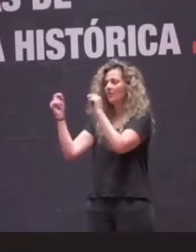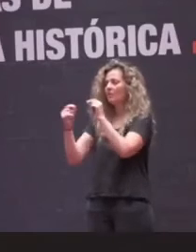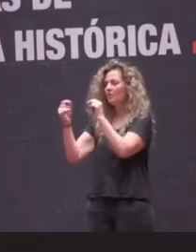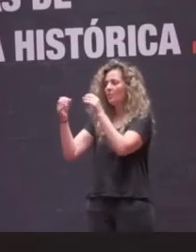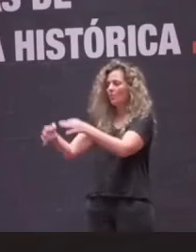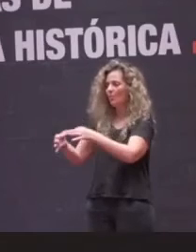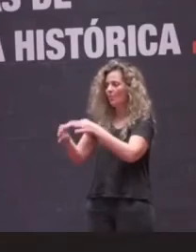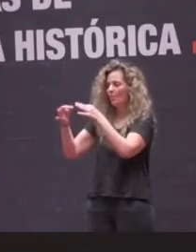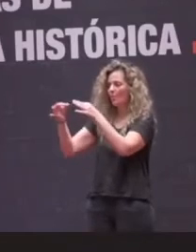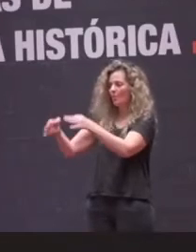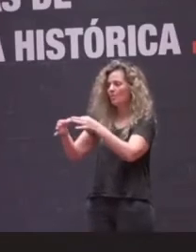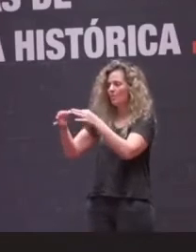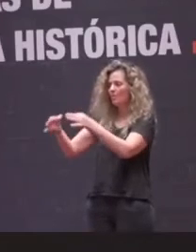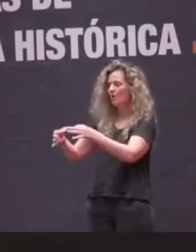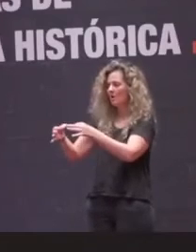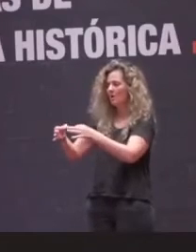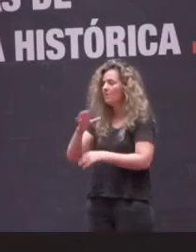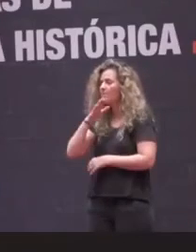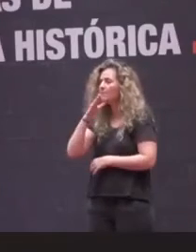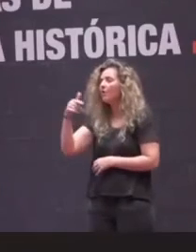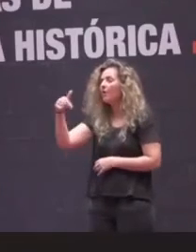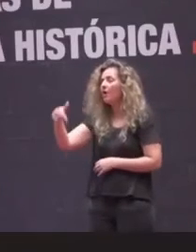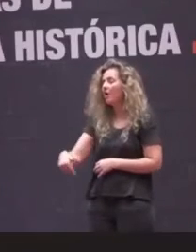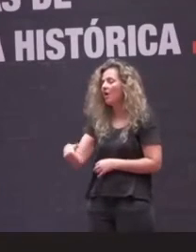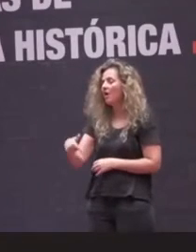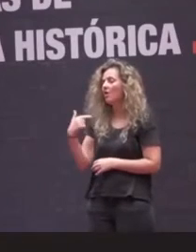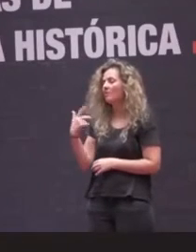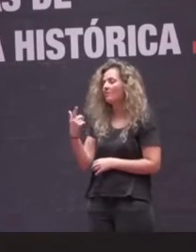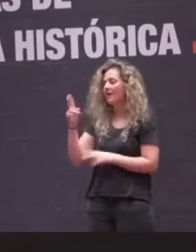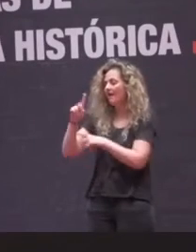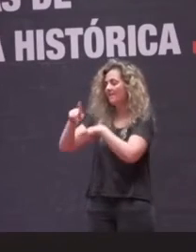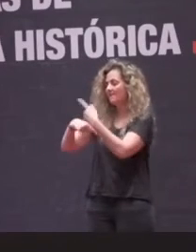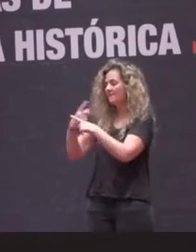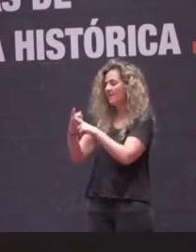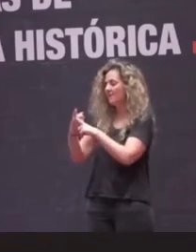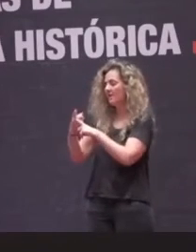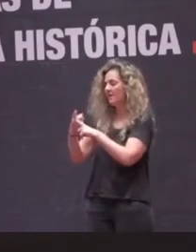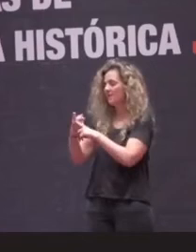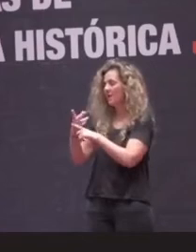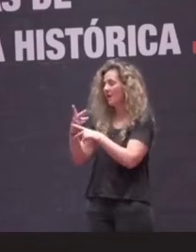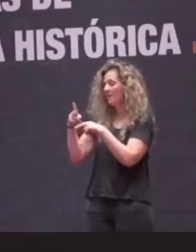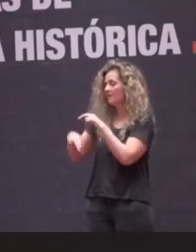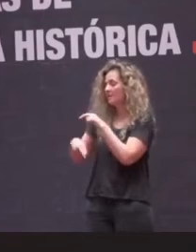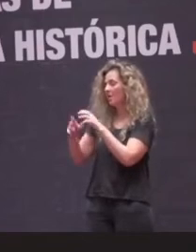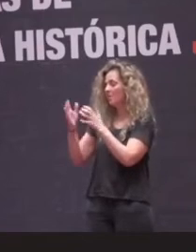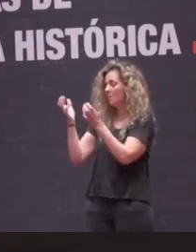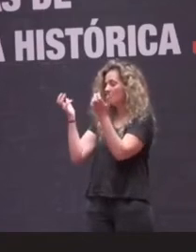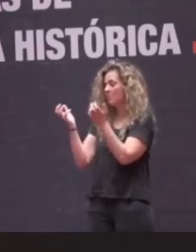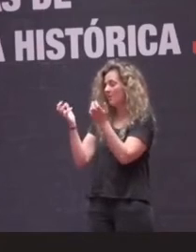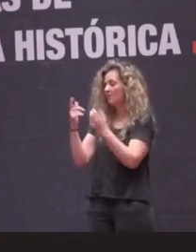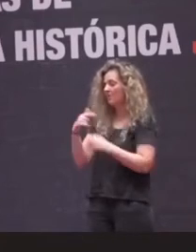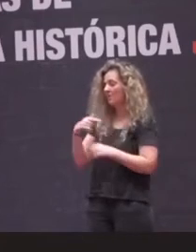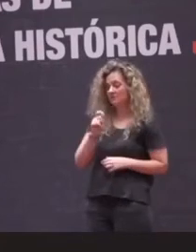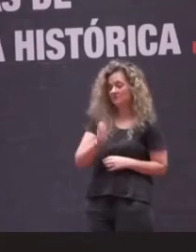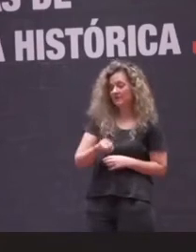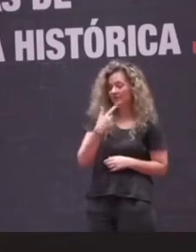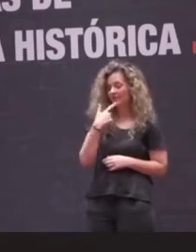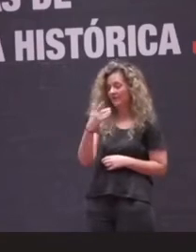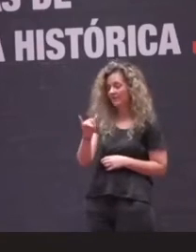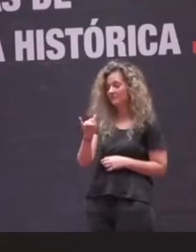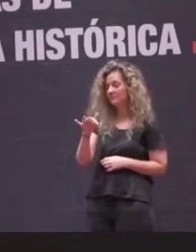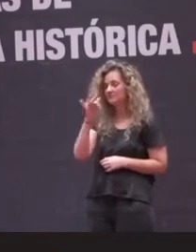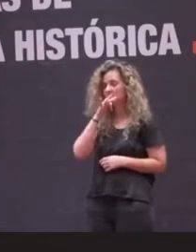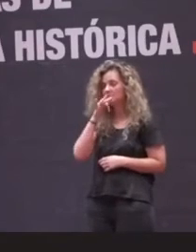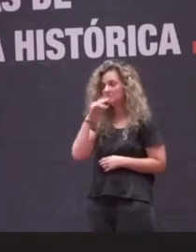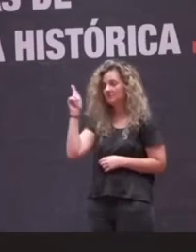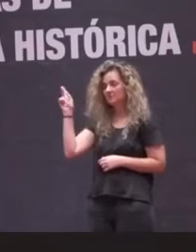mesmo. Porque agora mesmo lle privamos realmente a familia do pazo? Non, temos unha sentencia que di que sí, pero todavía